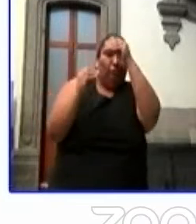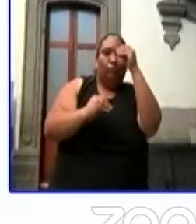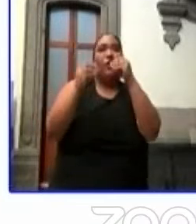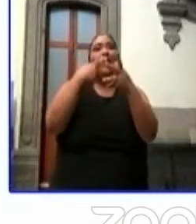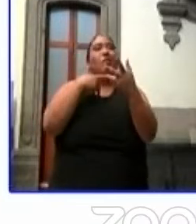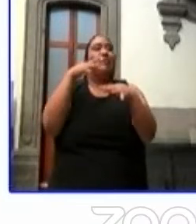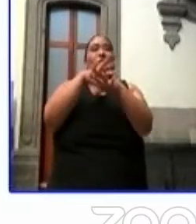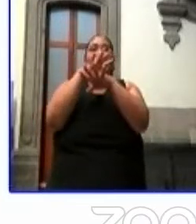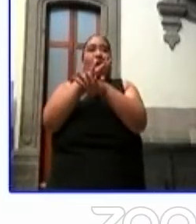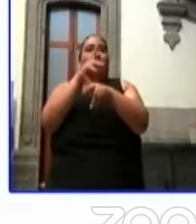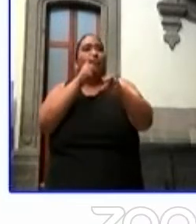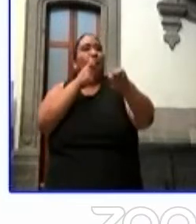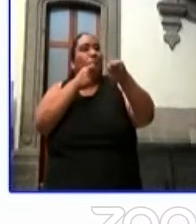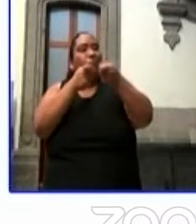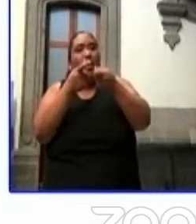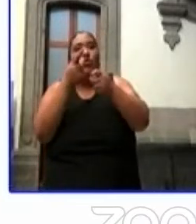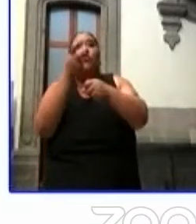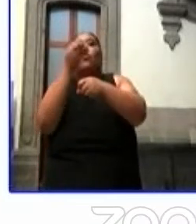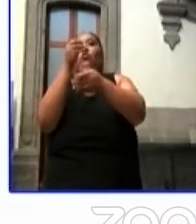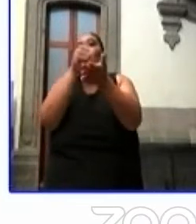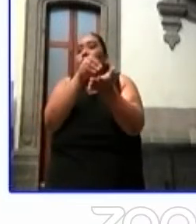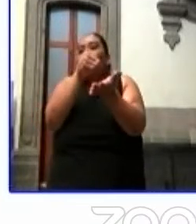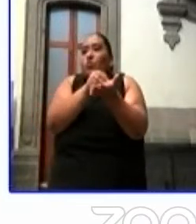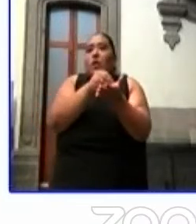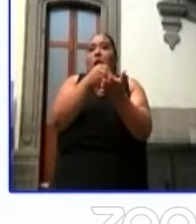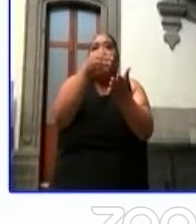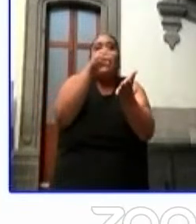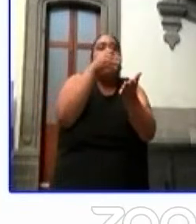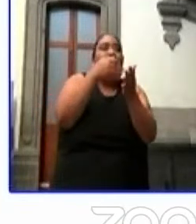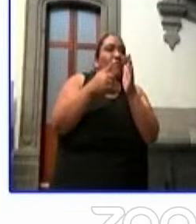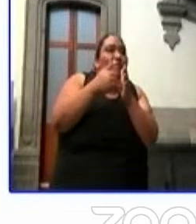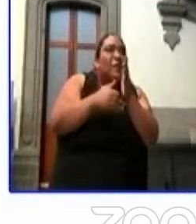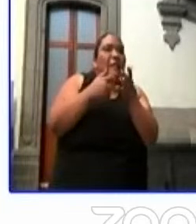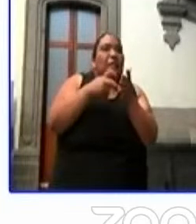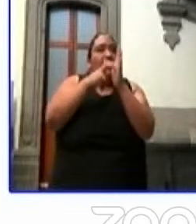es algo que todavía está en discusión, ¿de acuerdo?